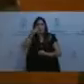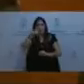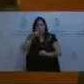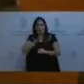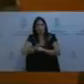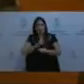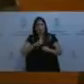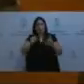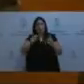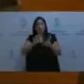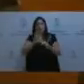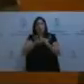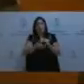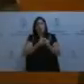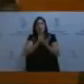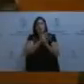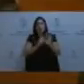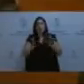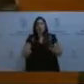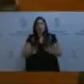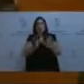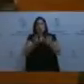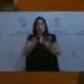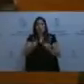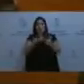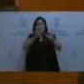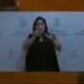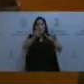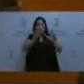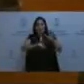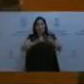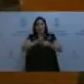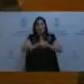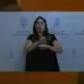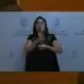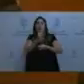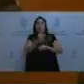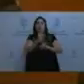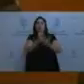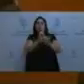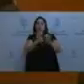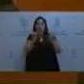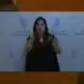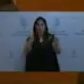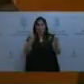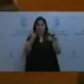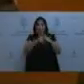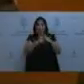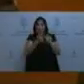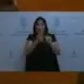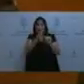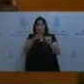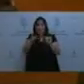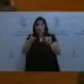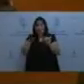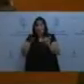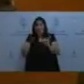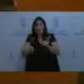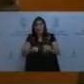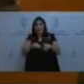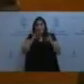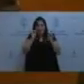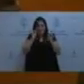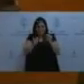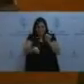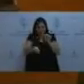con 7 puntos, todos ellos incumplidos al día de hoy, todos. Siguen sin emitir facturas mensuales a los usuarios, siguen sin